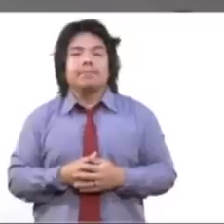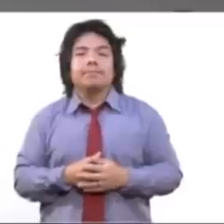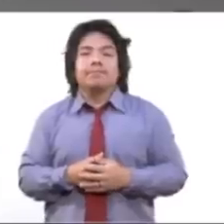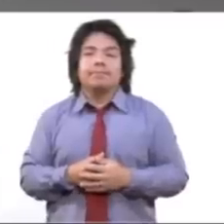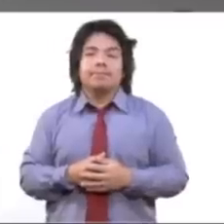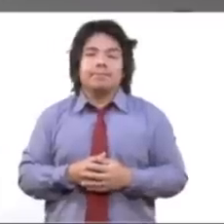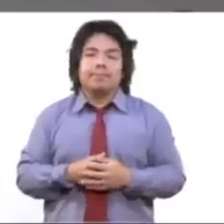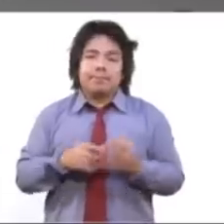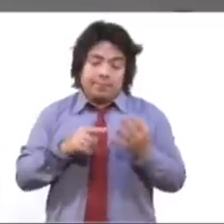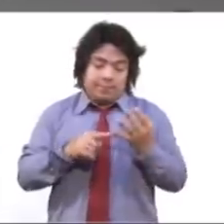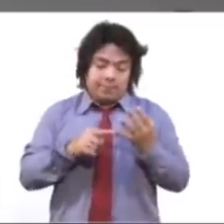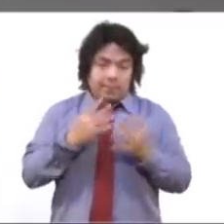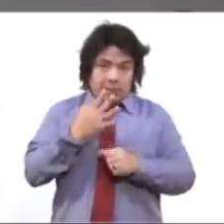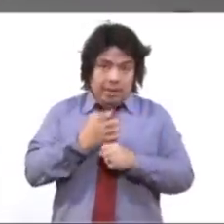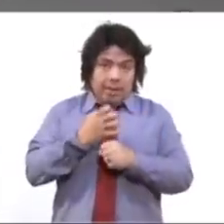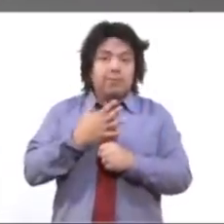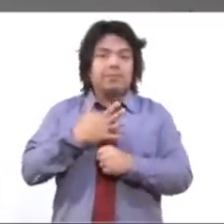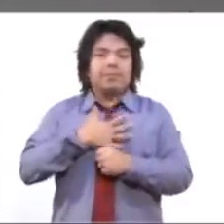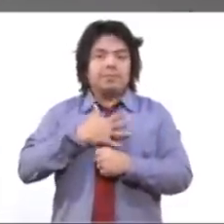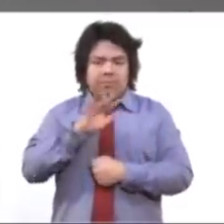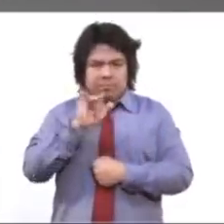Que la voy a mencionar.